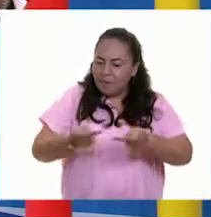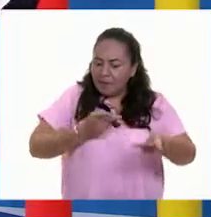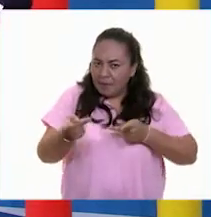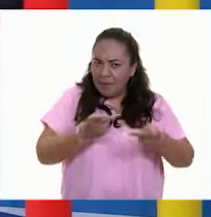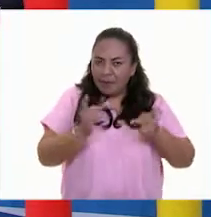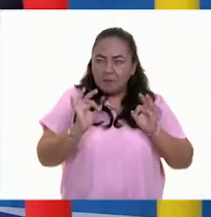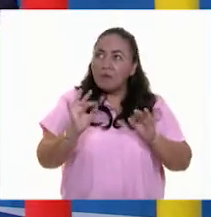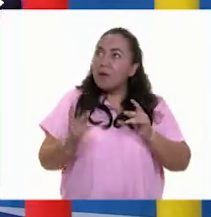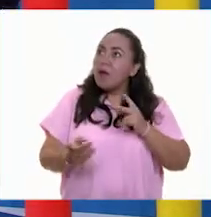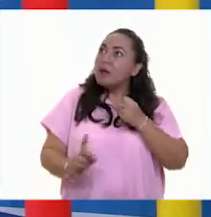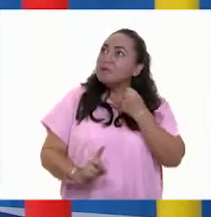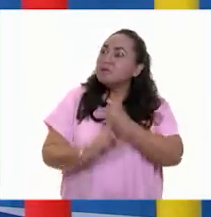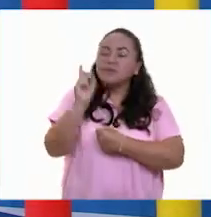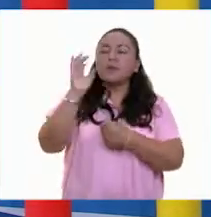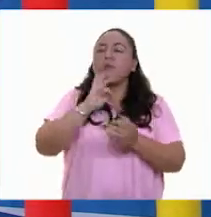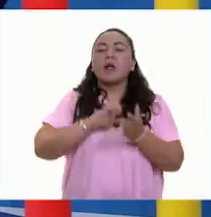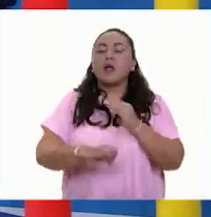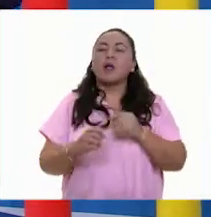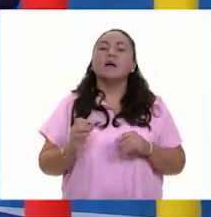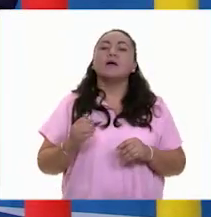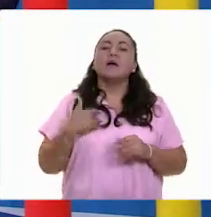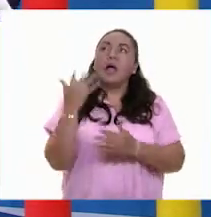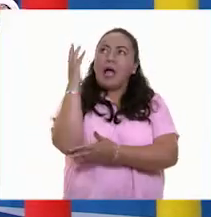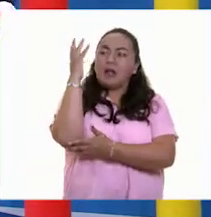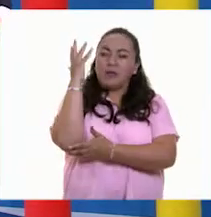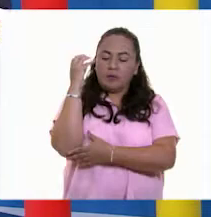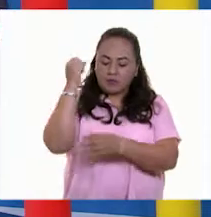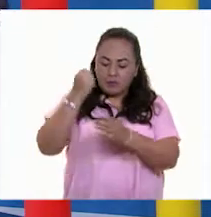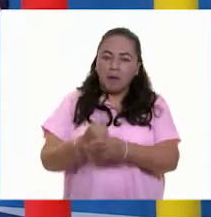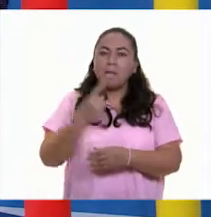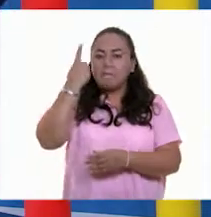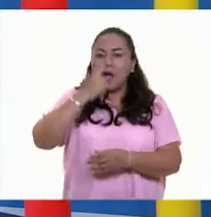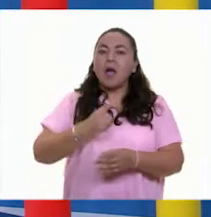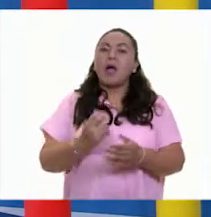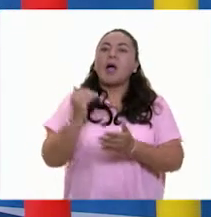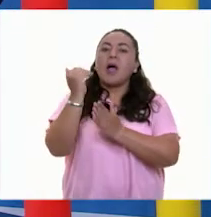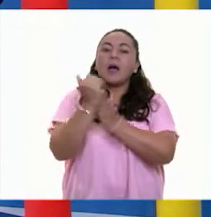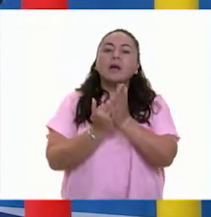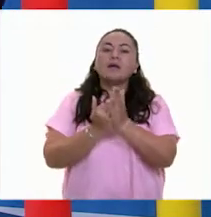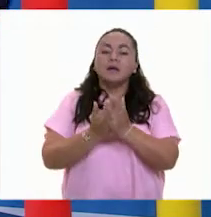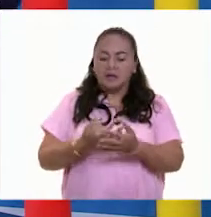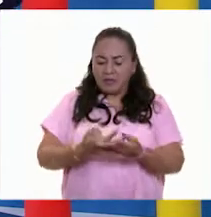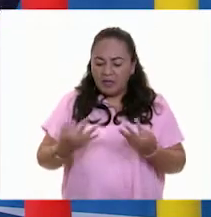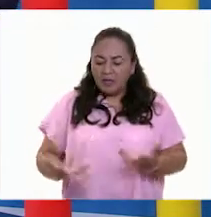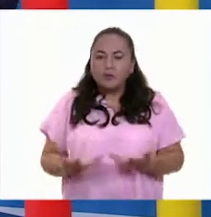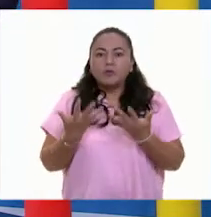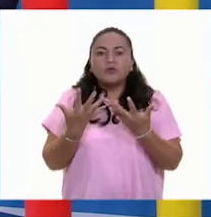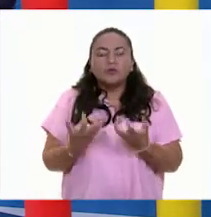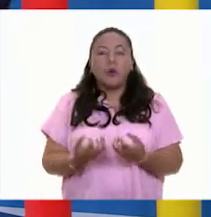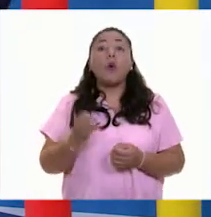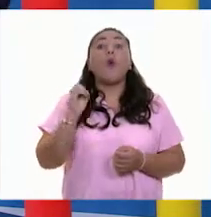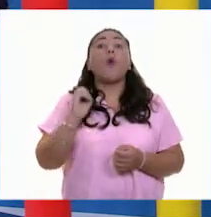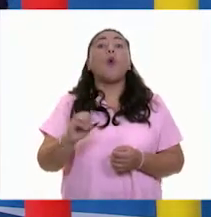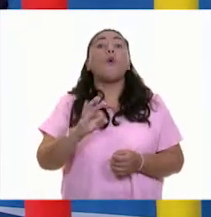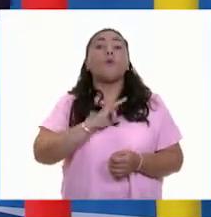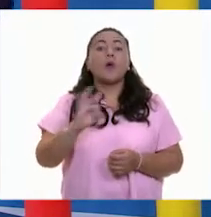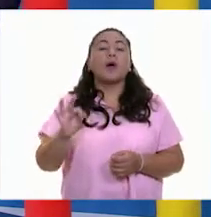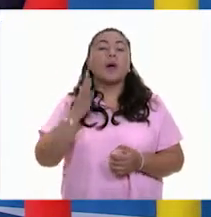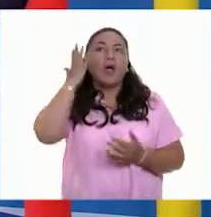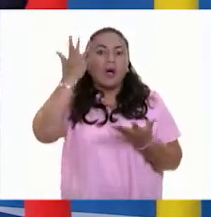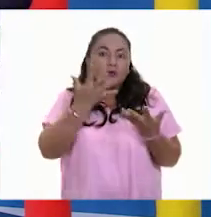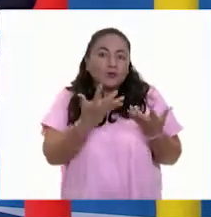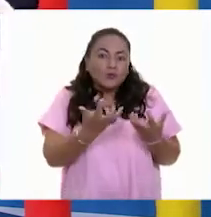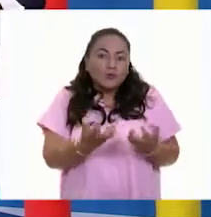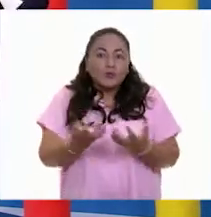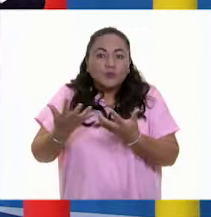desastre. Por ejemplo, sembrar árboles previene la erosión y los deslizamientos de la tierra. También puede prevenir las sequías.